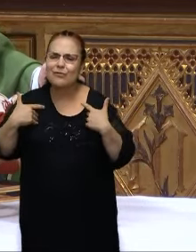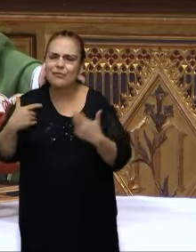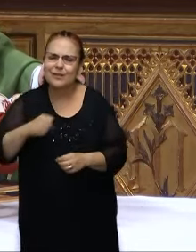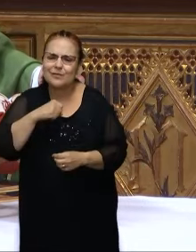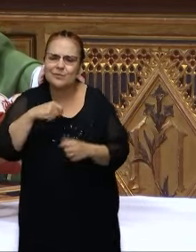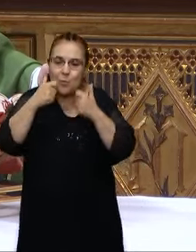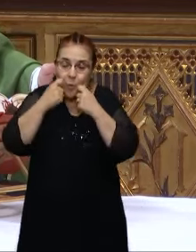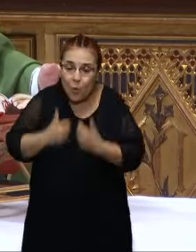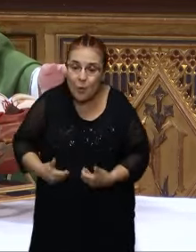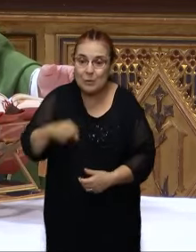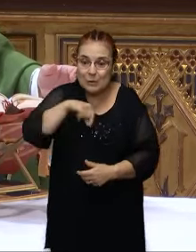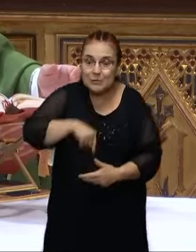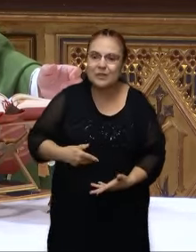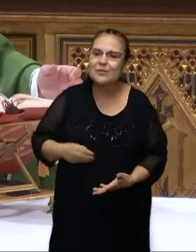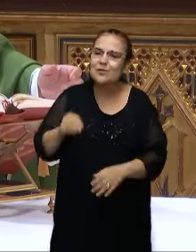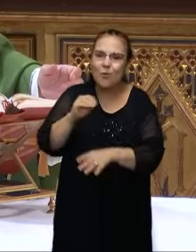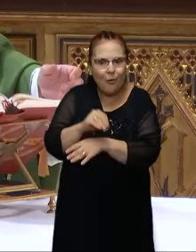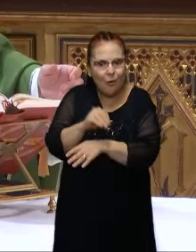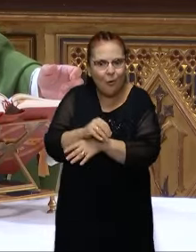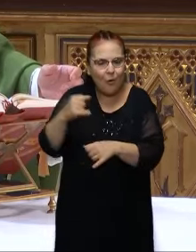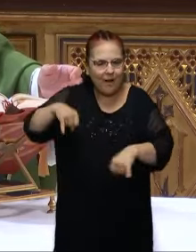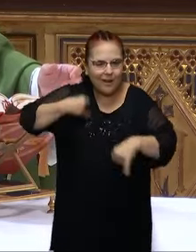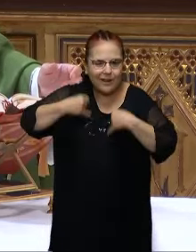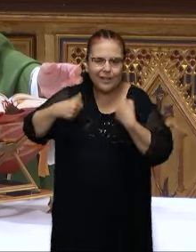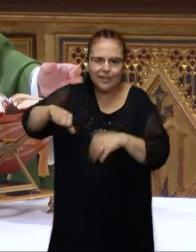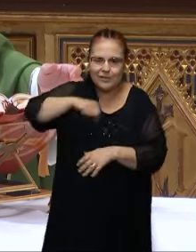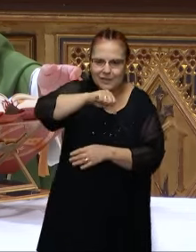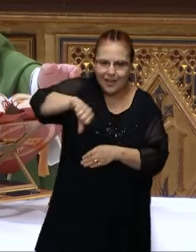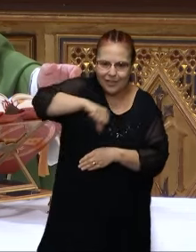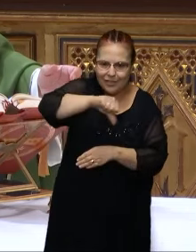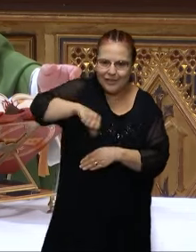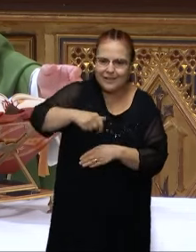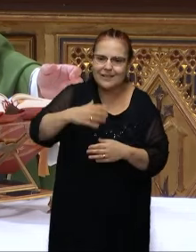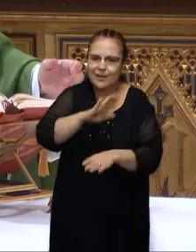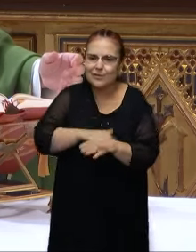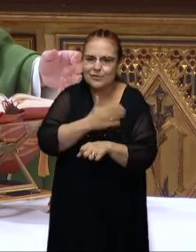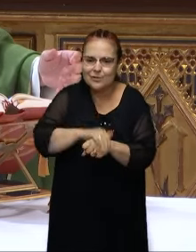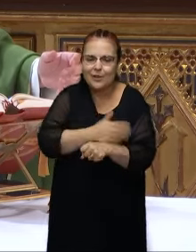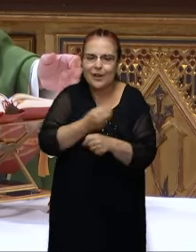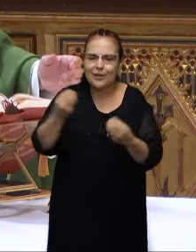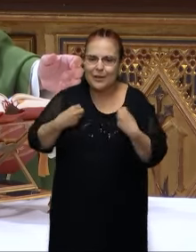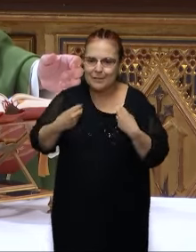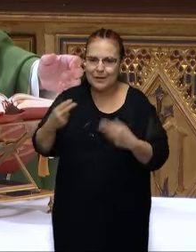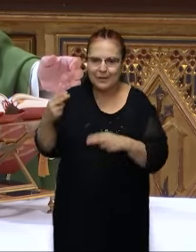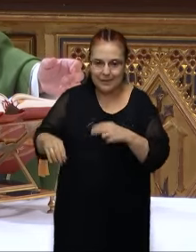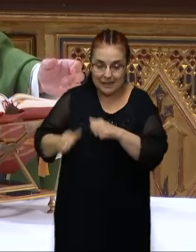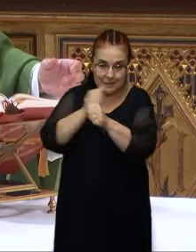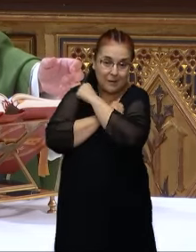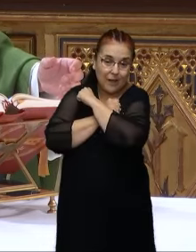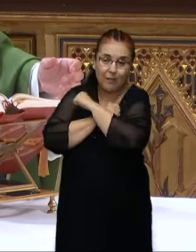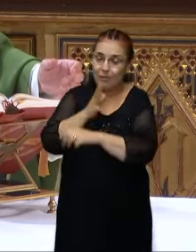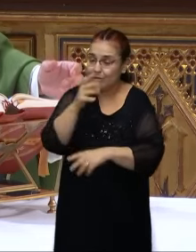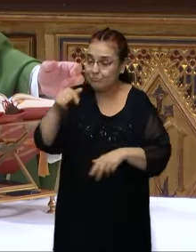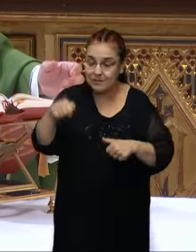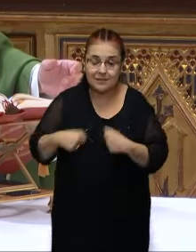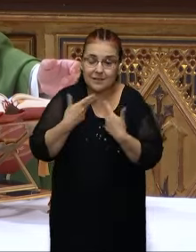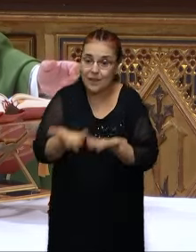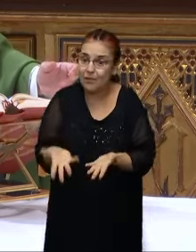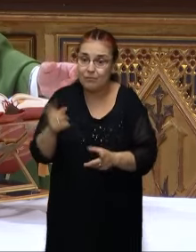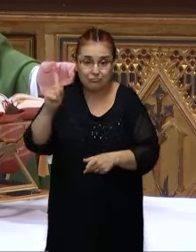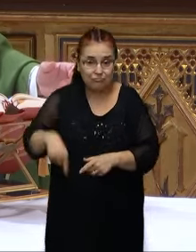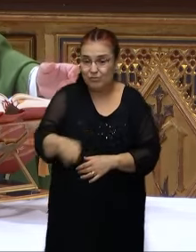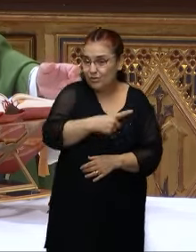espíritu, y cura sus heridas con el aceite del consuelo y el vino de la esperanza. Por este don de tu gracia, incluso cuando nos